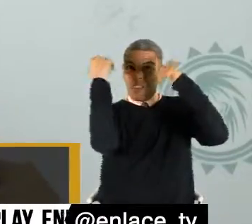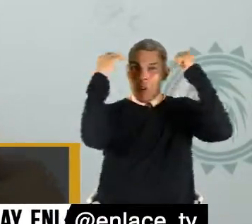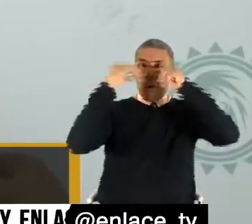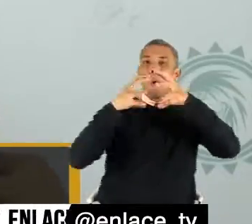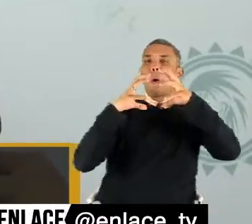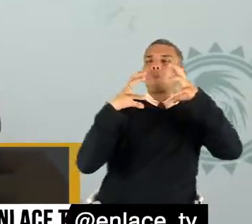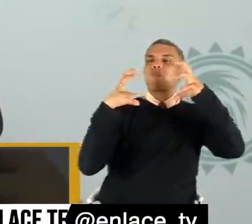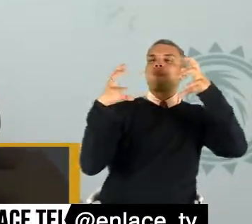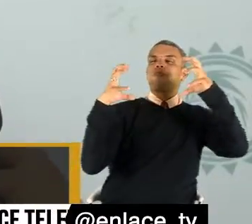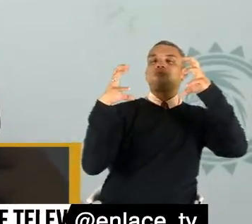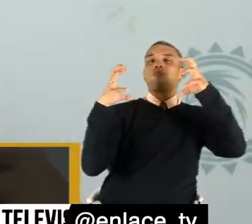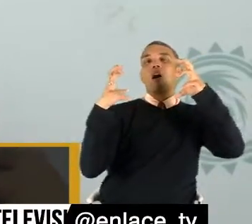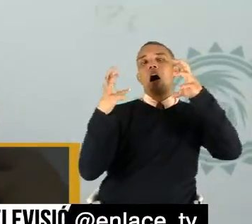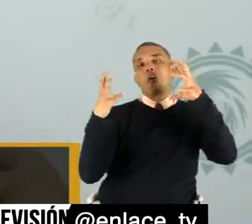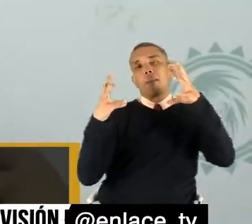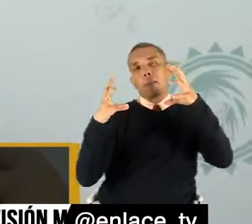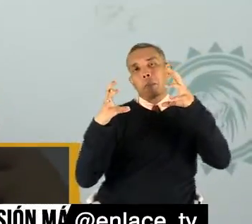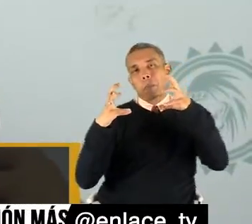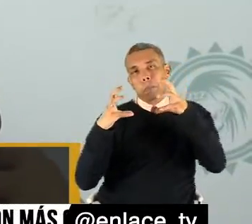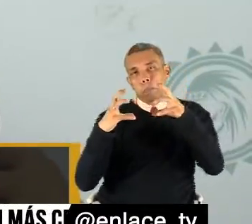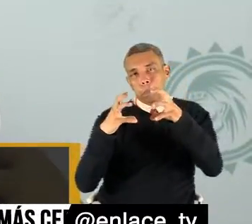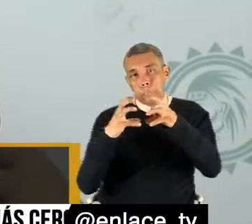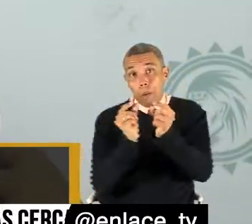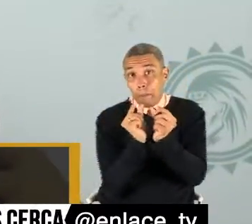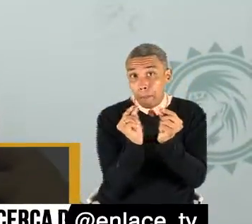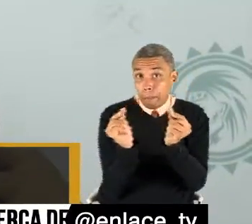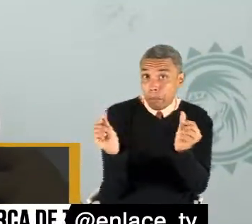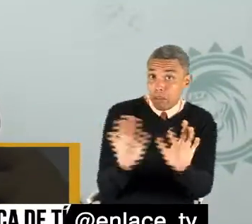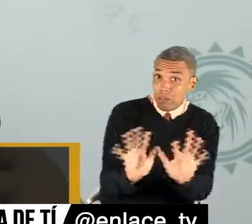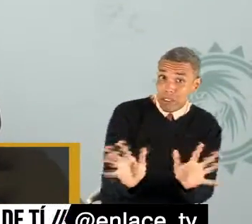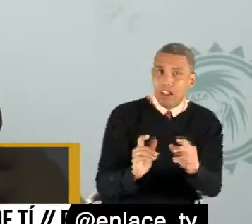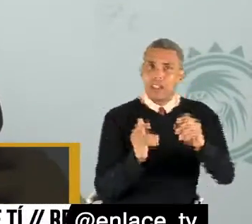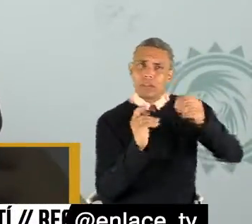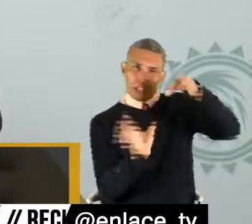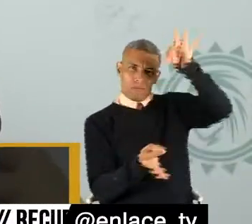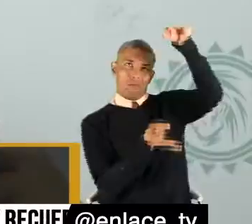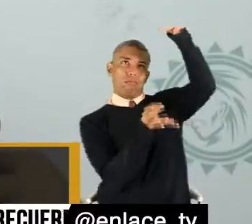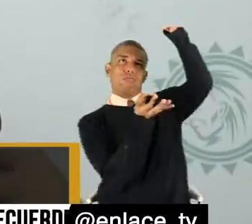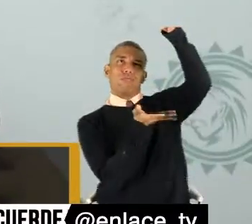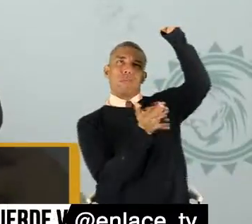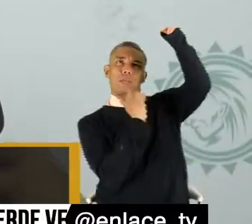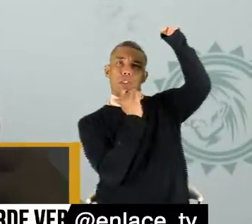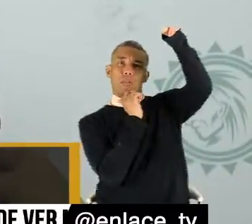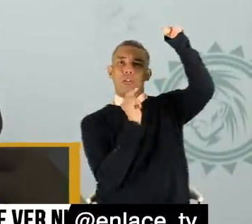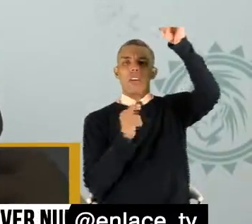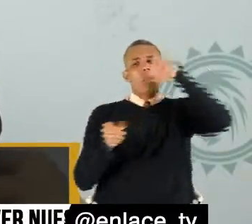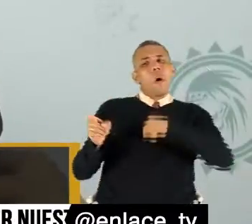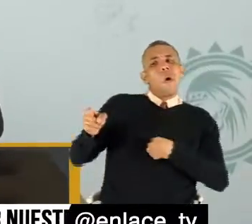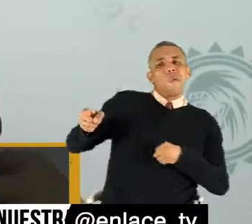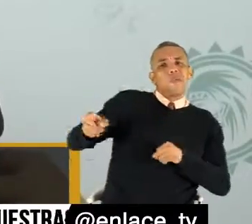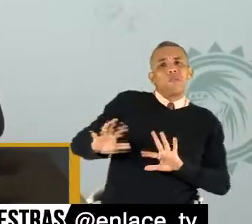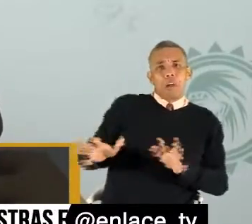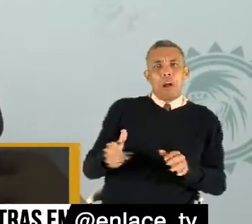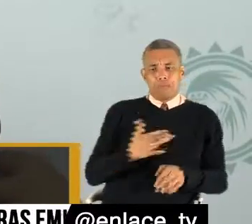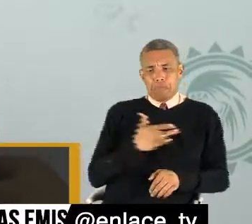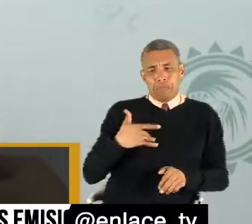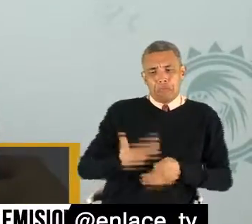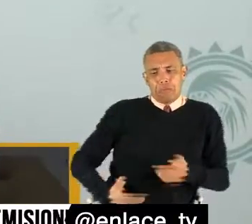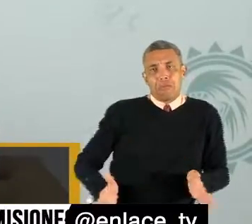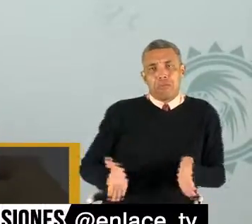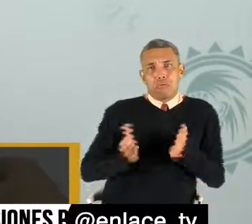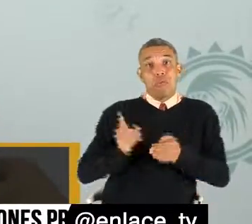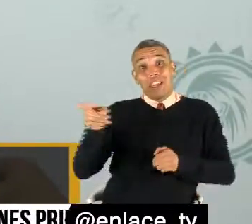estamos esperando a ver que ella despierte. Son alrededor de 48 horas para eso, y a ver si el accidente va a